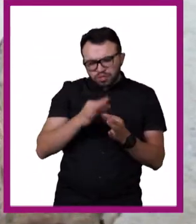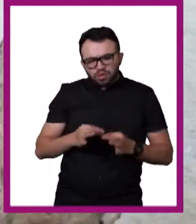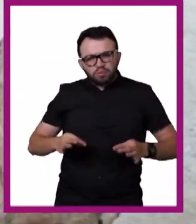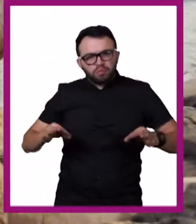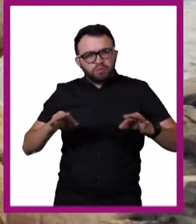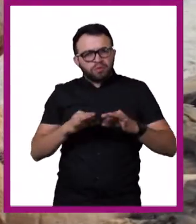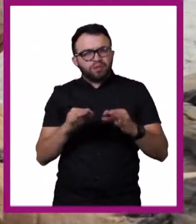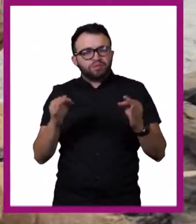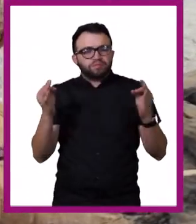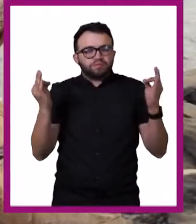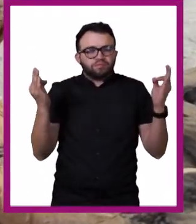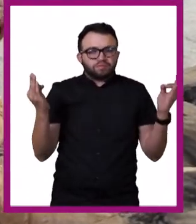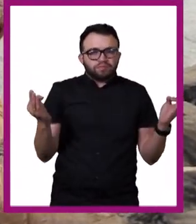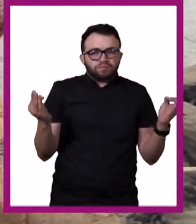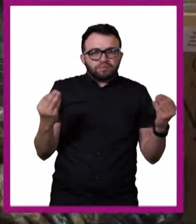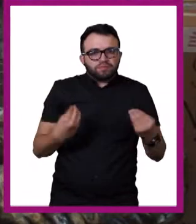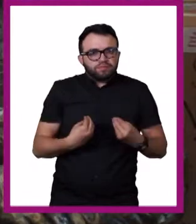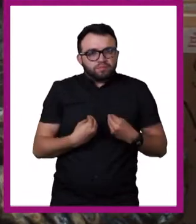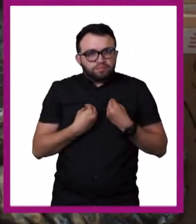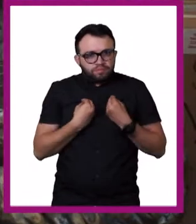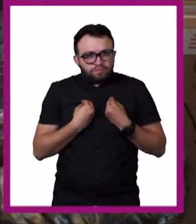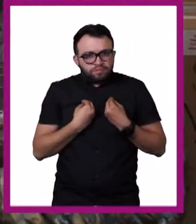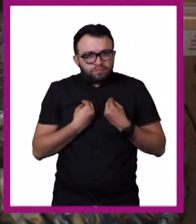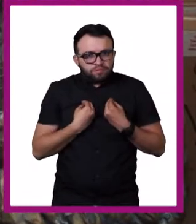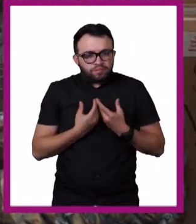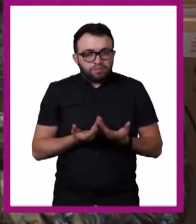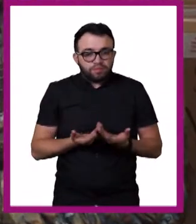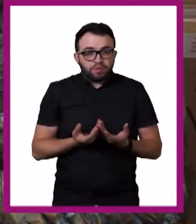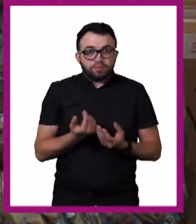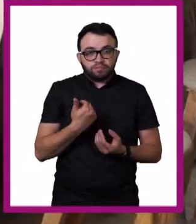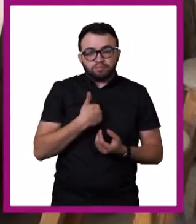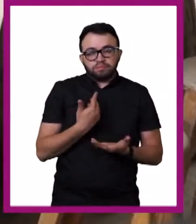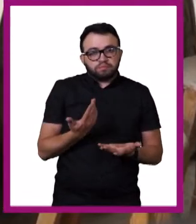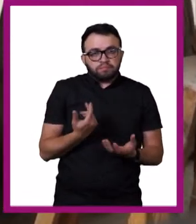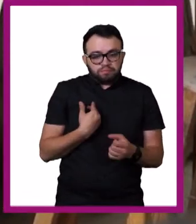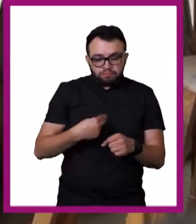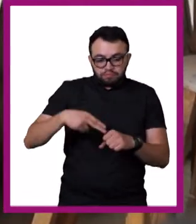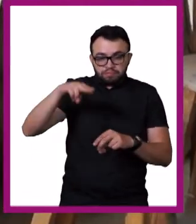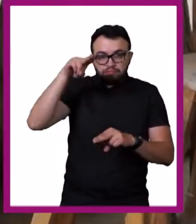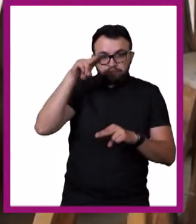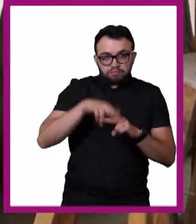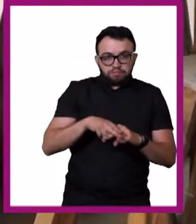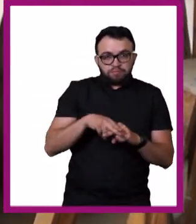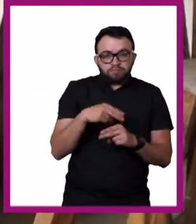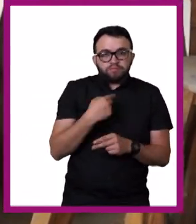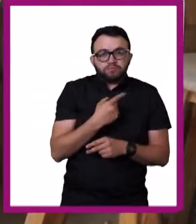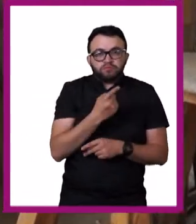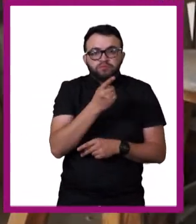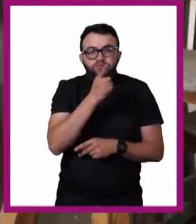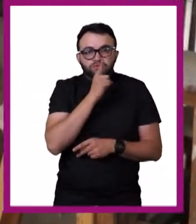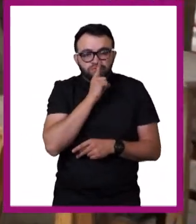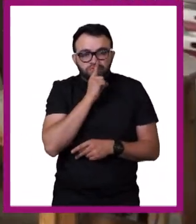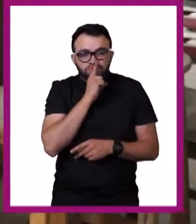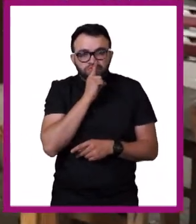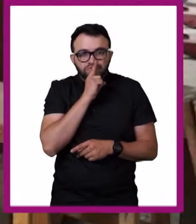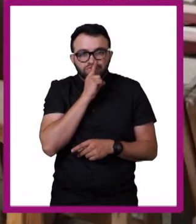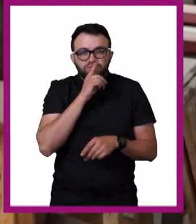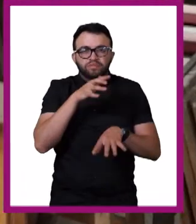cómo se refleja en tu manera de trabajar? Tan solo con el hecho de sentarme en silencio, cruzar las